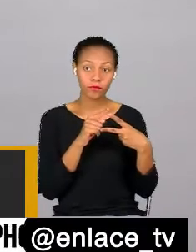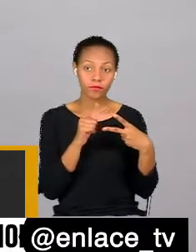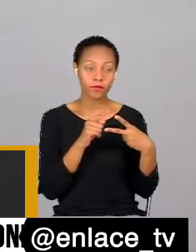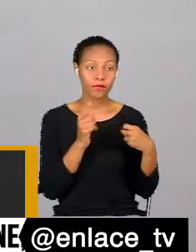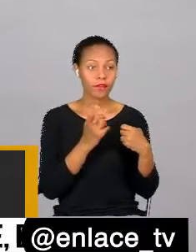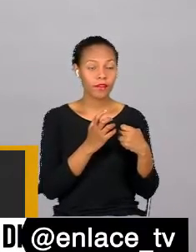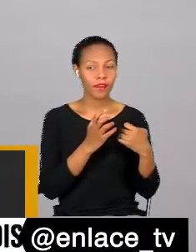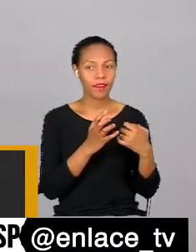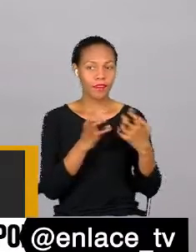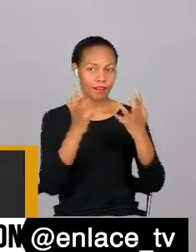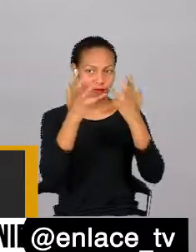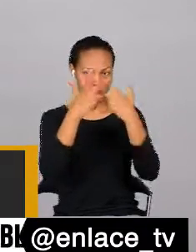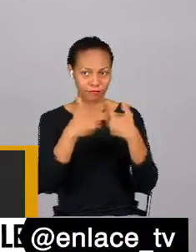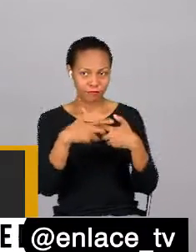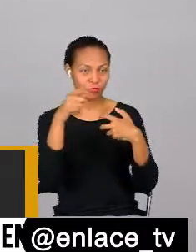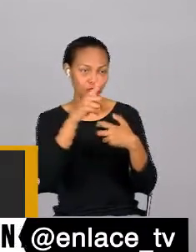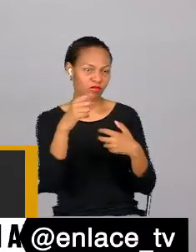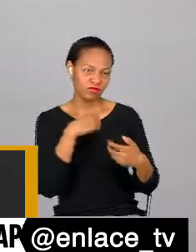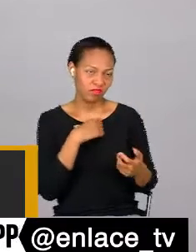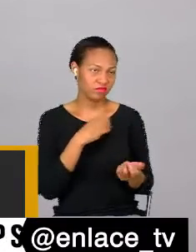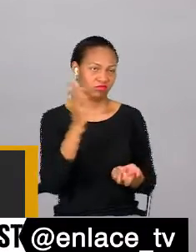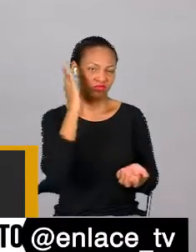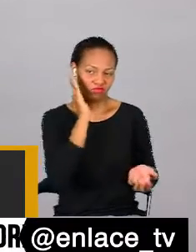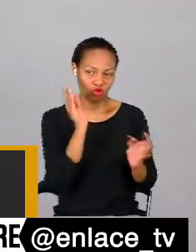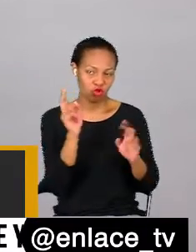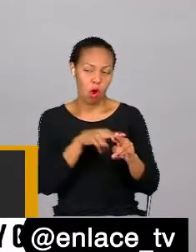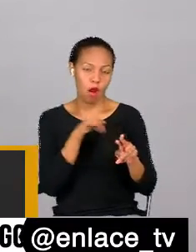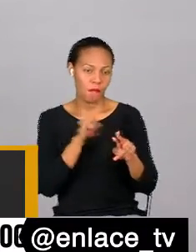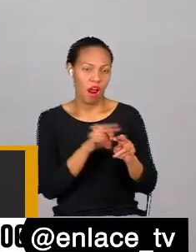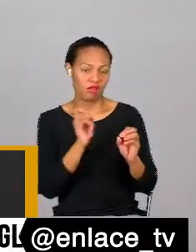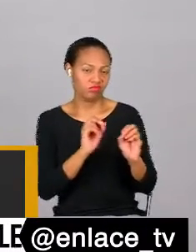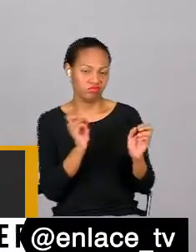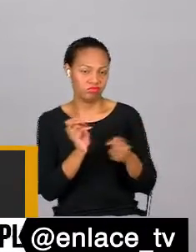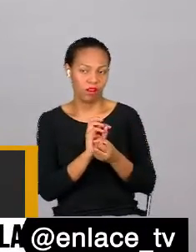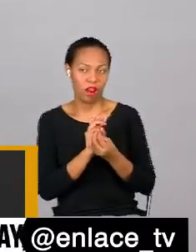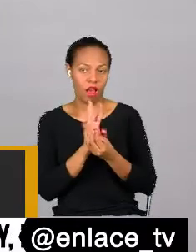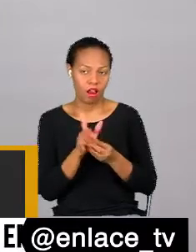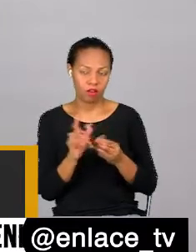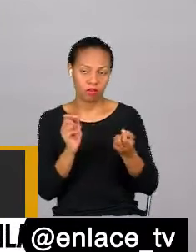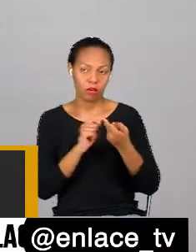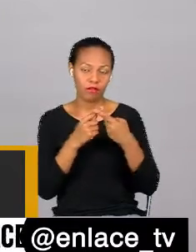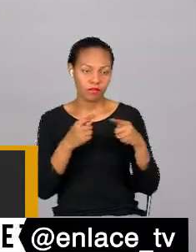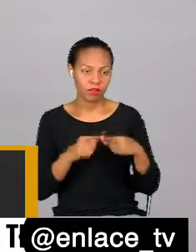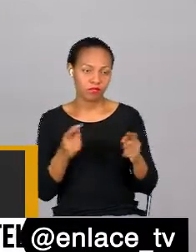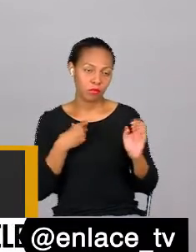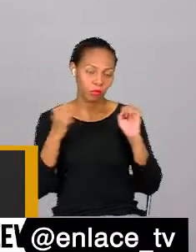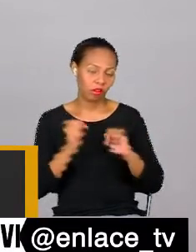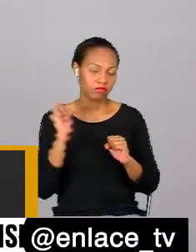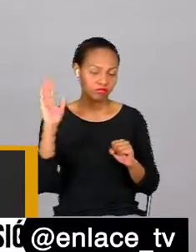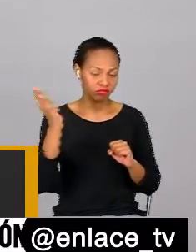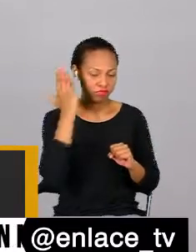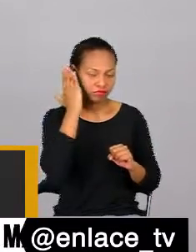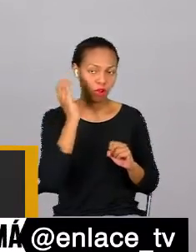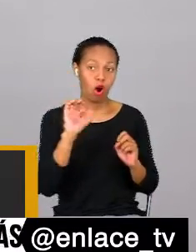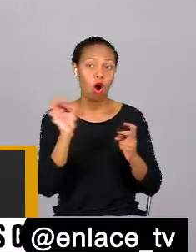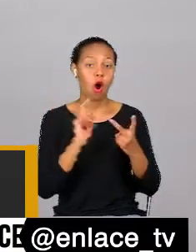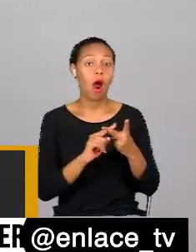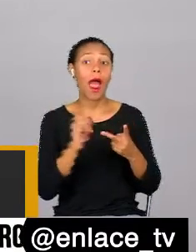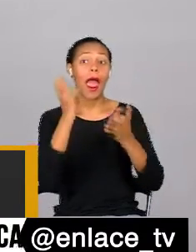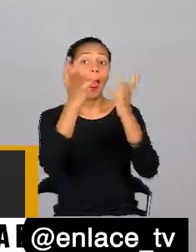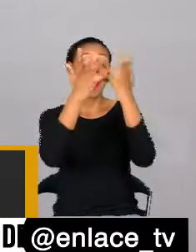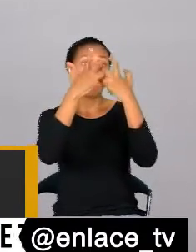telefonía y de comunicación móvil, en la que se puede adquirir un dispositivo, o esta misma empresa ofrece